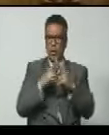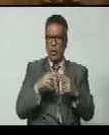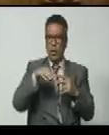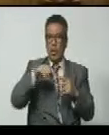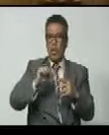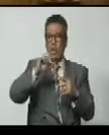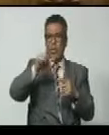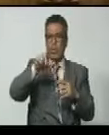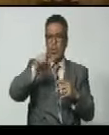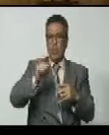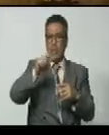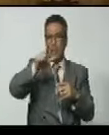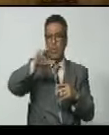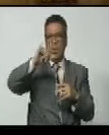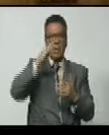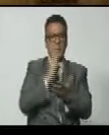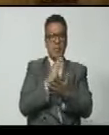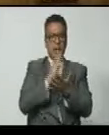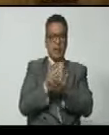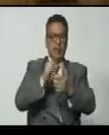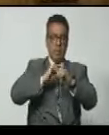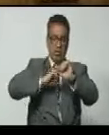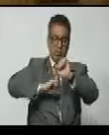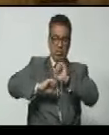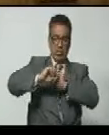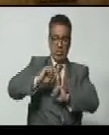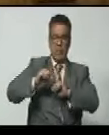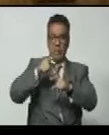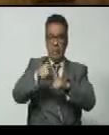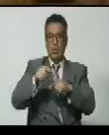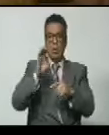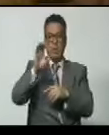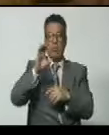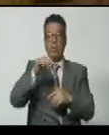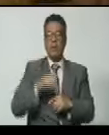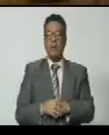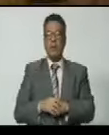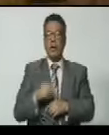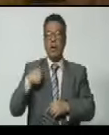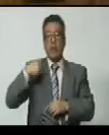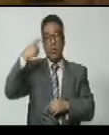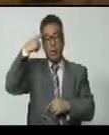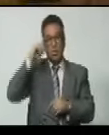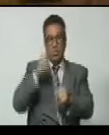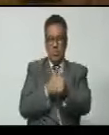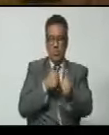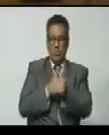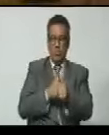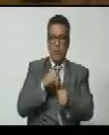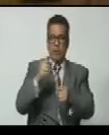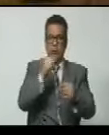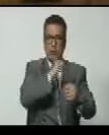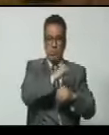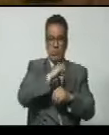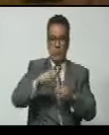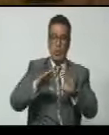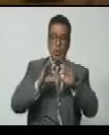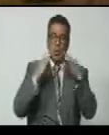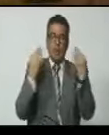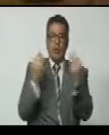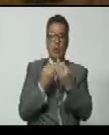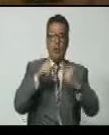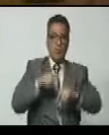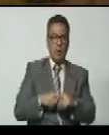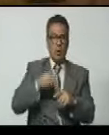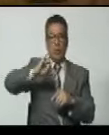Eulalia Burós. Siempre defendió con ahínco la causa patriota, pese a las persecuciones y a los ataques a su familia.